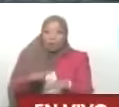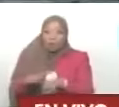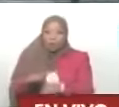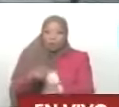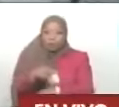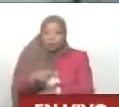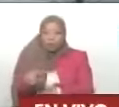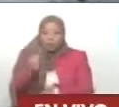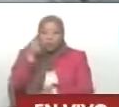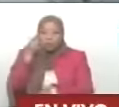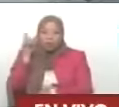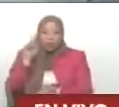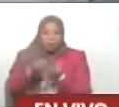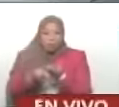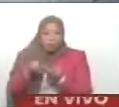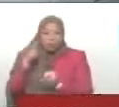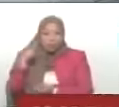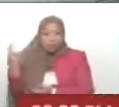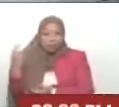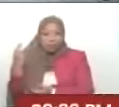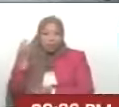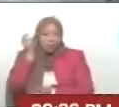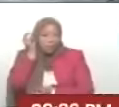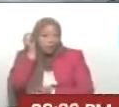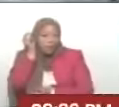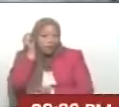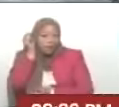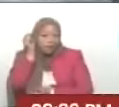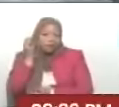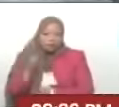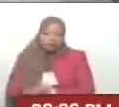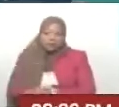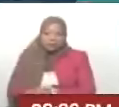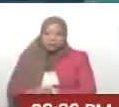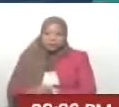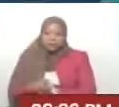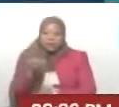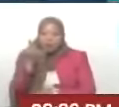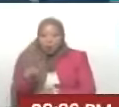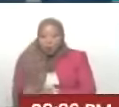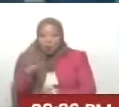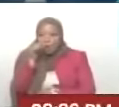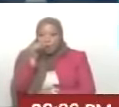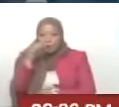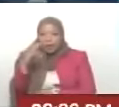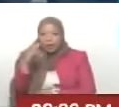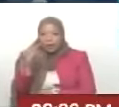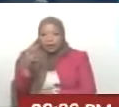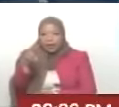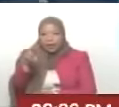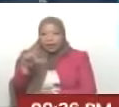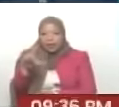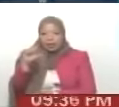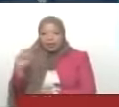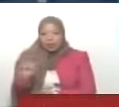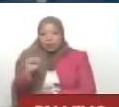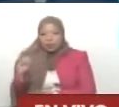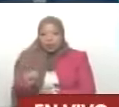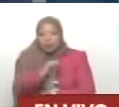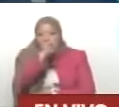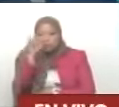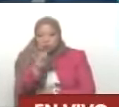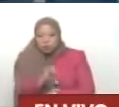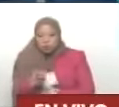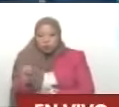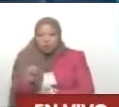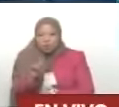de la primera combatiente, Celia Flores. Bueno, ahora tenemos a Carlos Rodríguez, del Zulia,